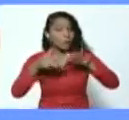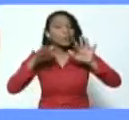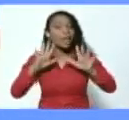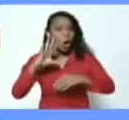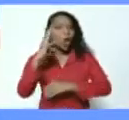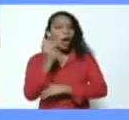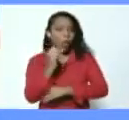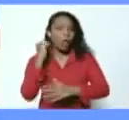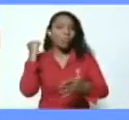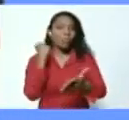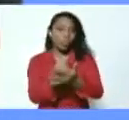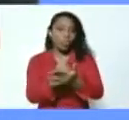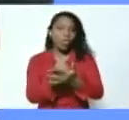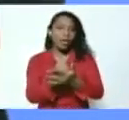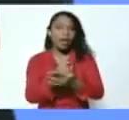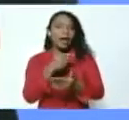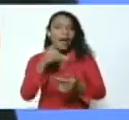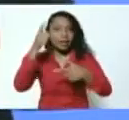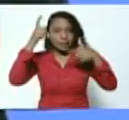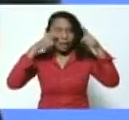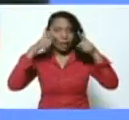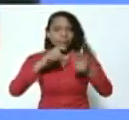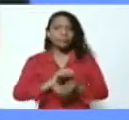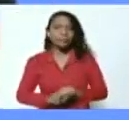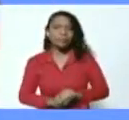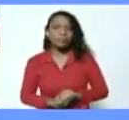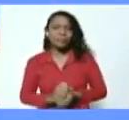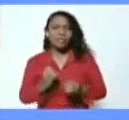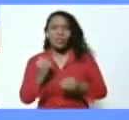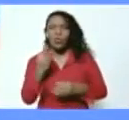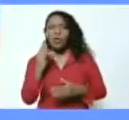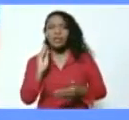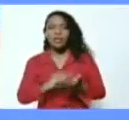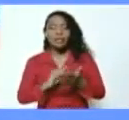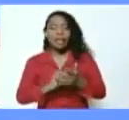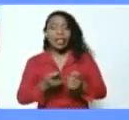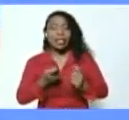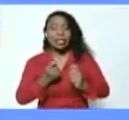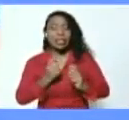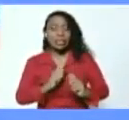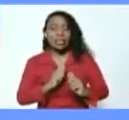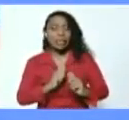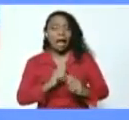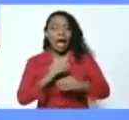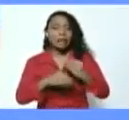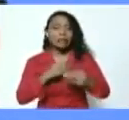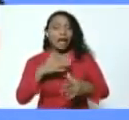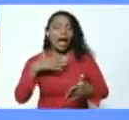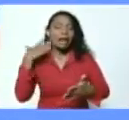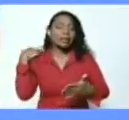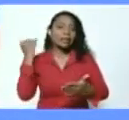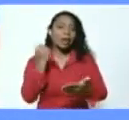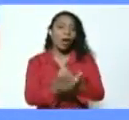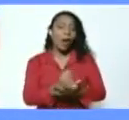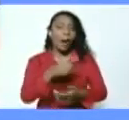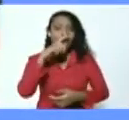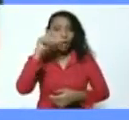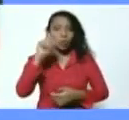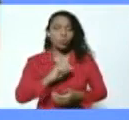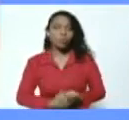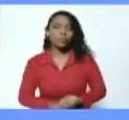lograron asesinar a Chávez. ¿Y cuántas veces han intentado asesinar a Nicolás Maduro?